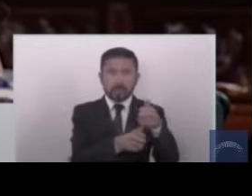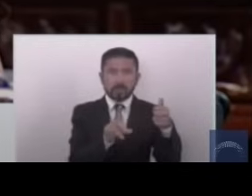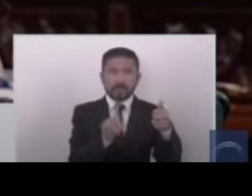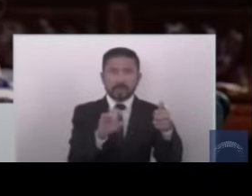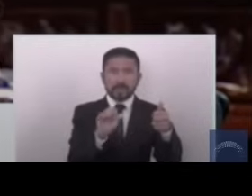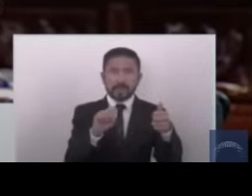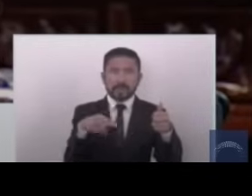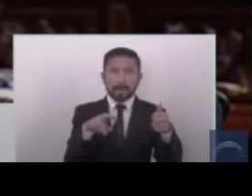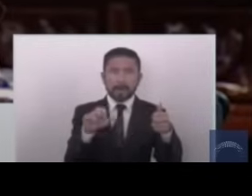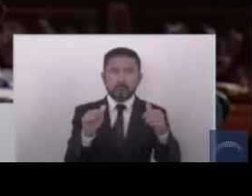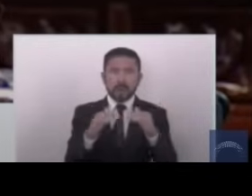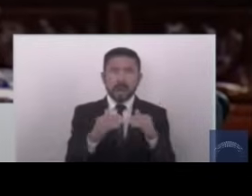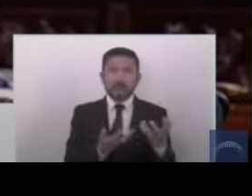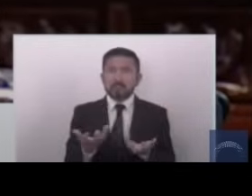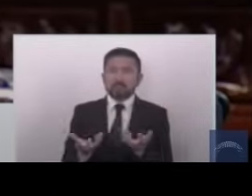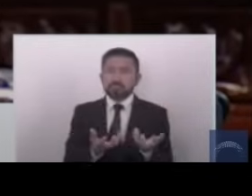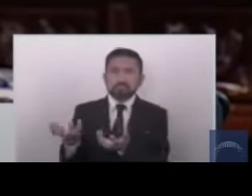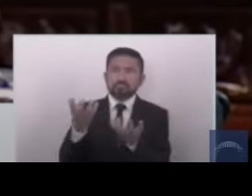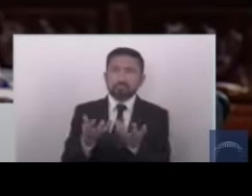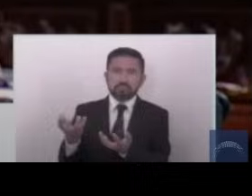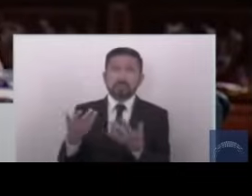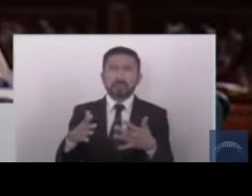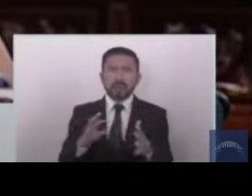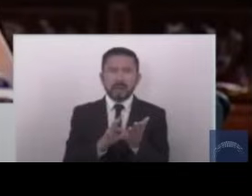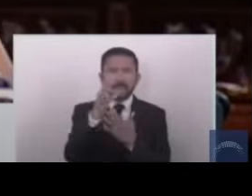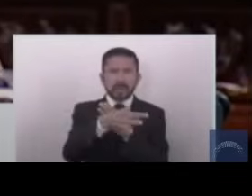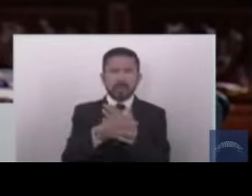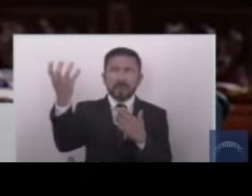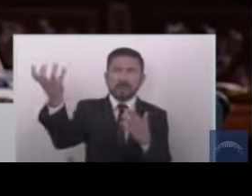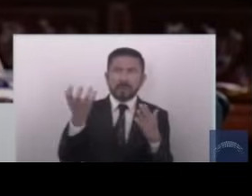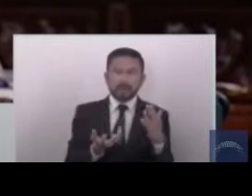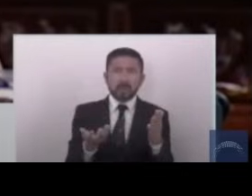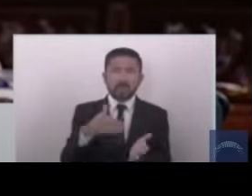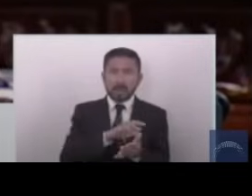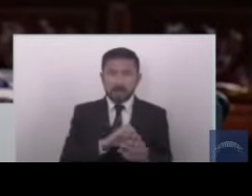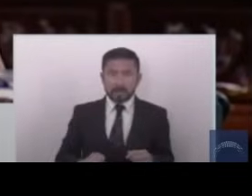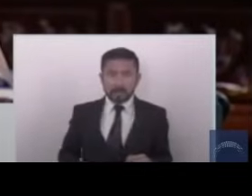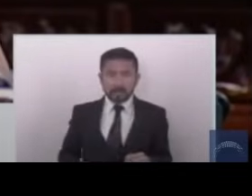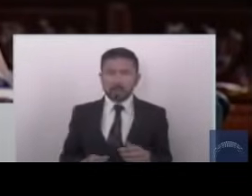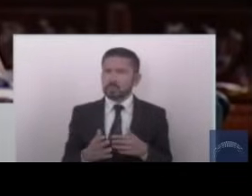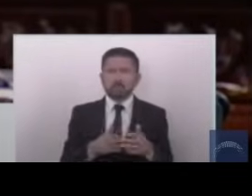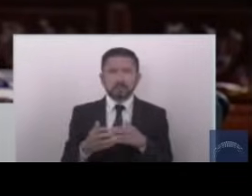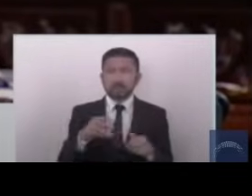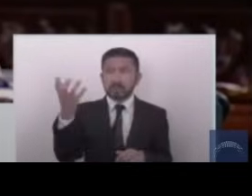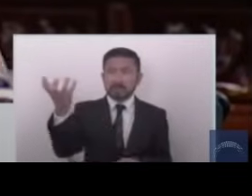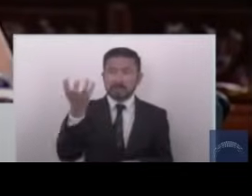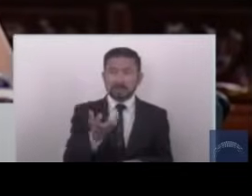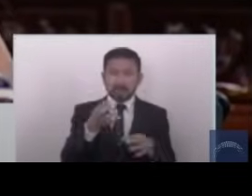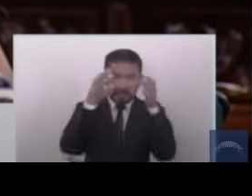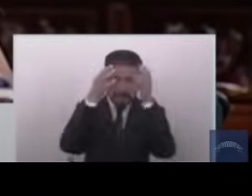humana hay por ejemplo programas para retornados dependientemente de si el motivo de este retorno es voluntario o